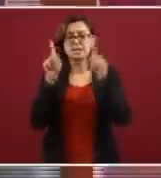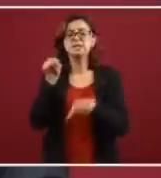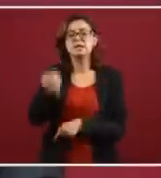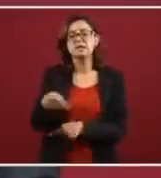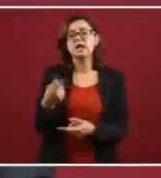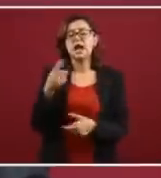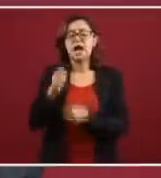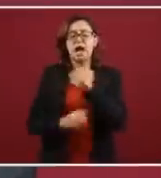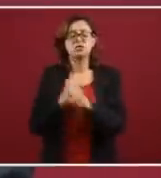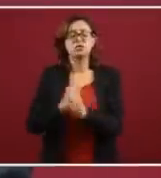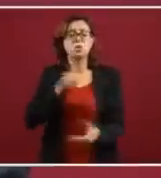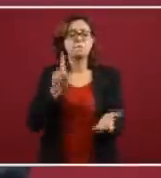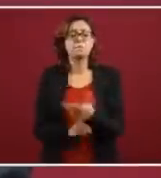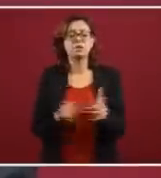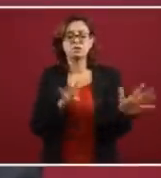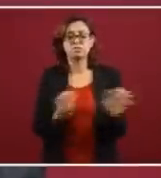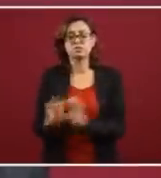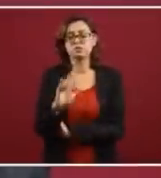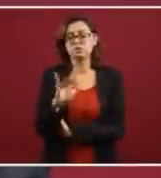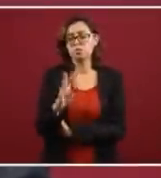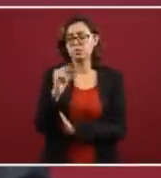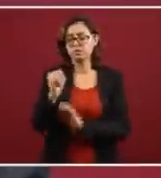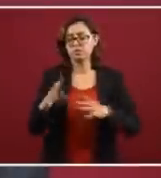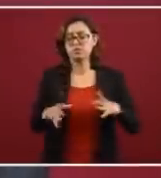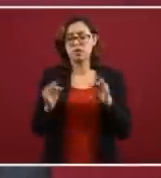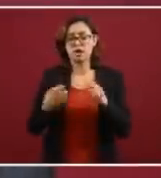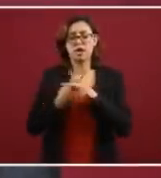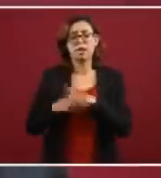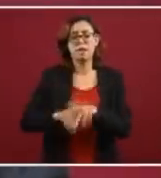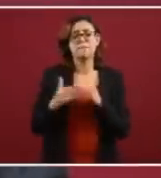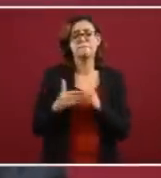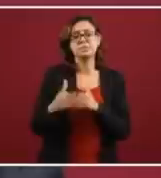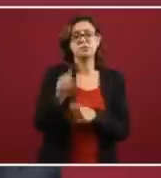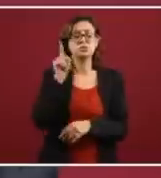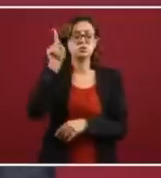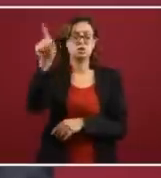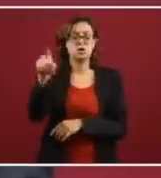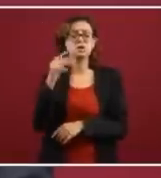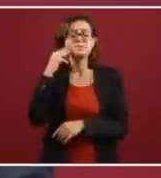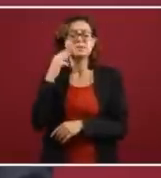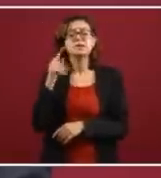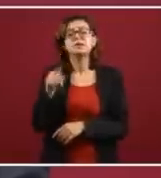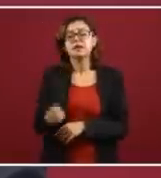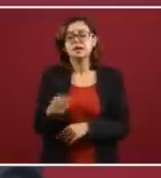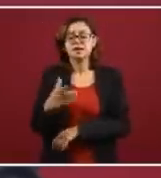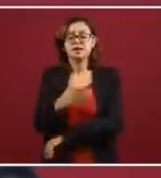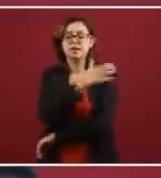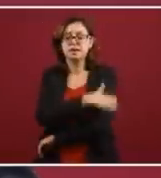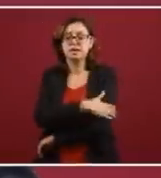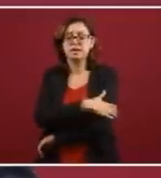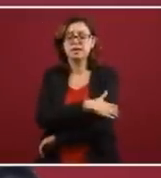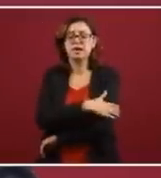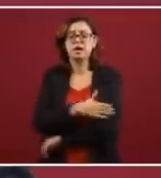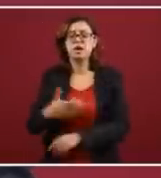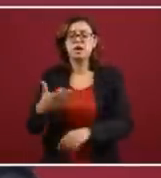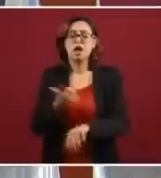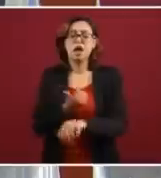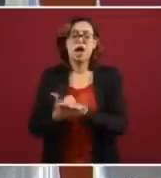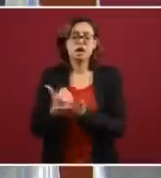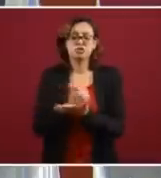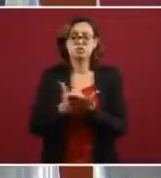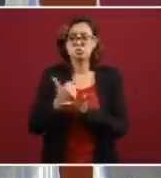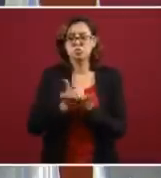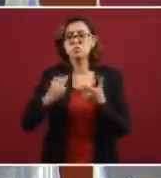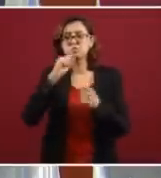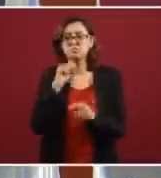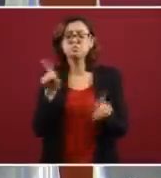acciones en 1959 en el puerto de Manzanillo, caracterizado por esta casaca color azul, y